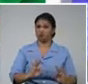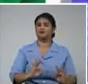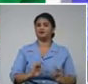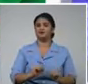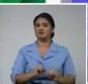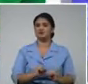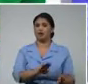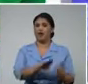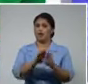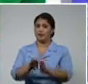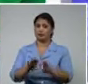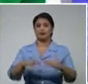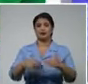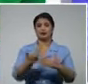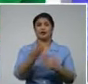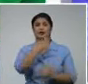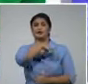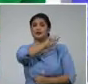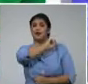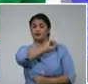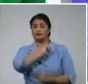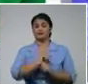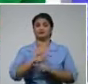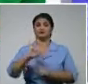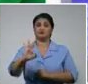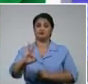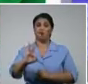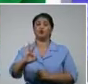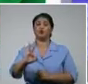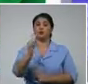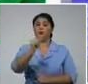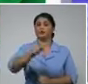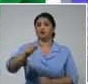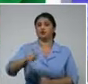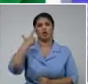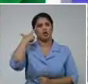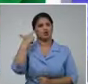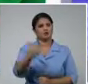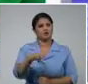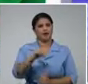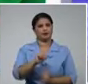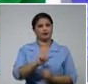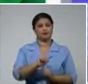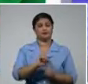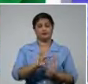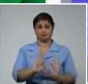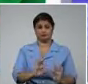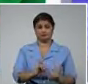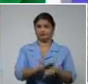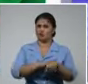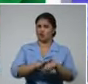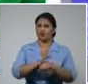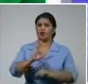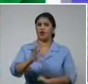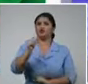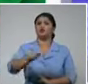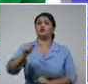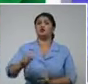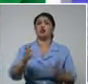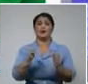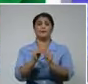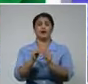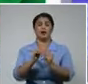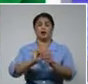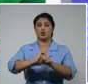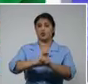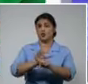8 en el día de ayer, el 1% con fuente de infección en el extranjero, ya lo habíamos dicho, 8 importados, y